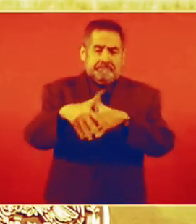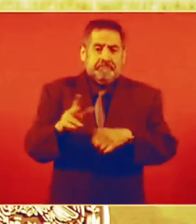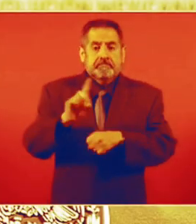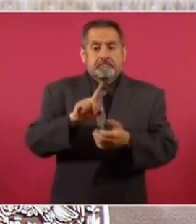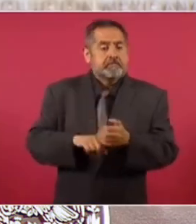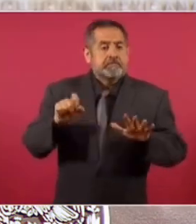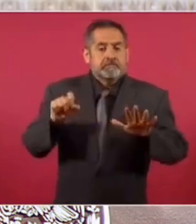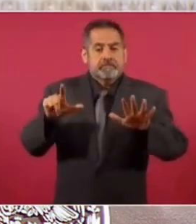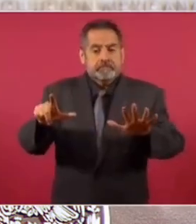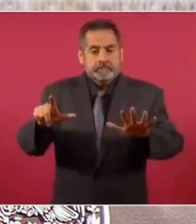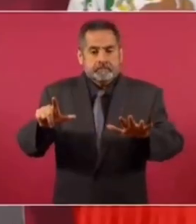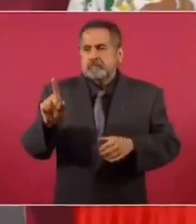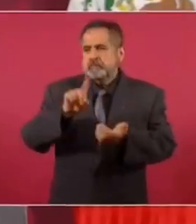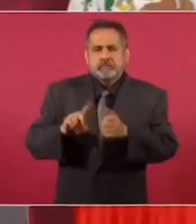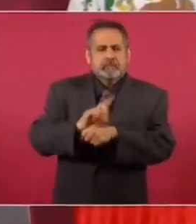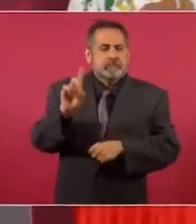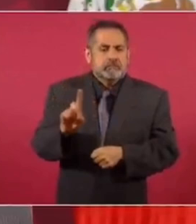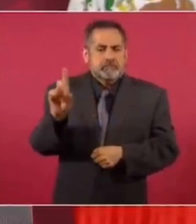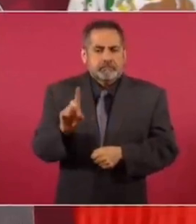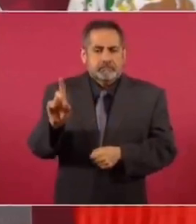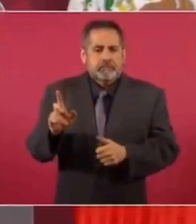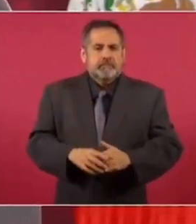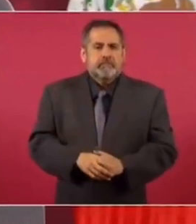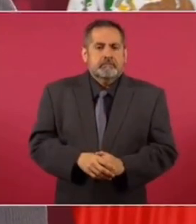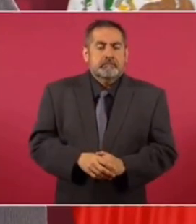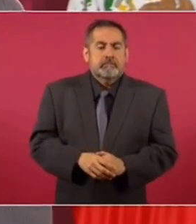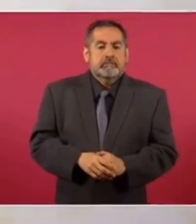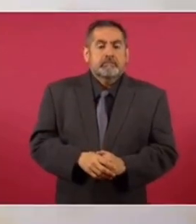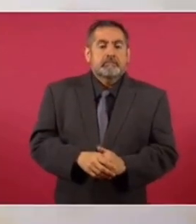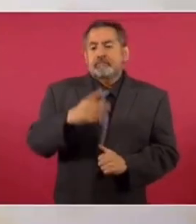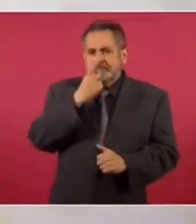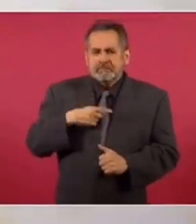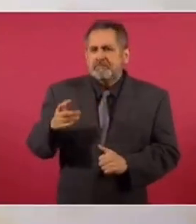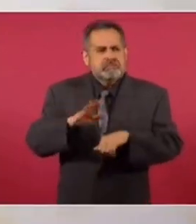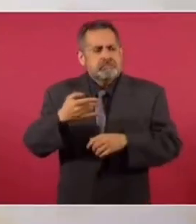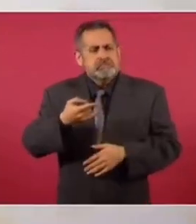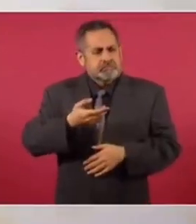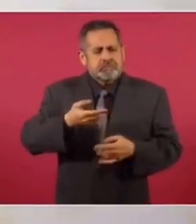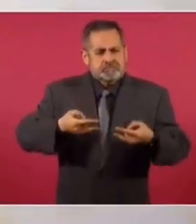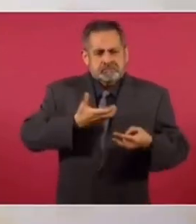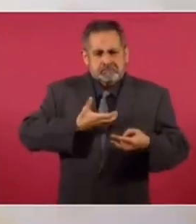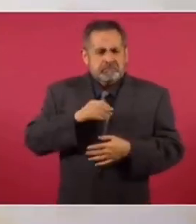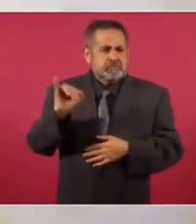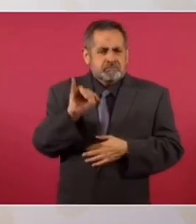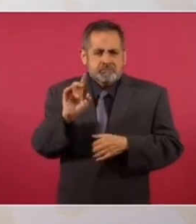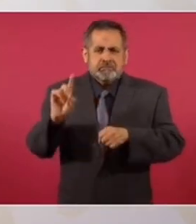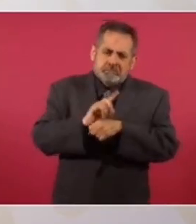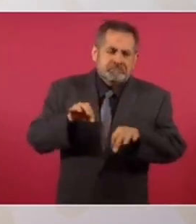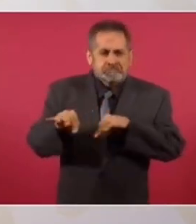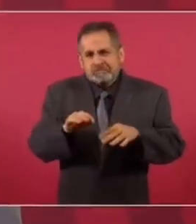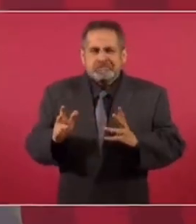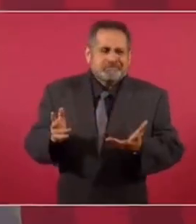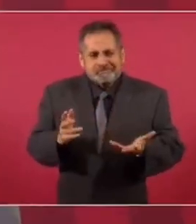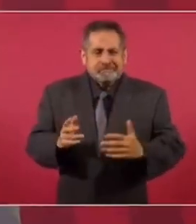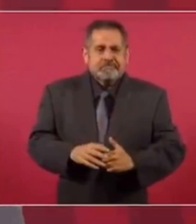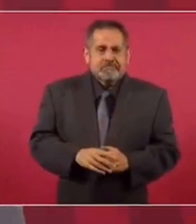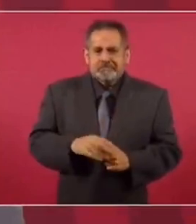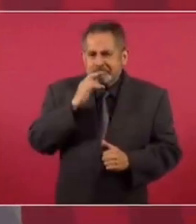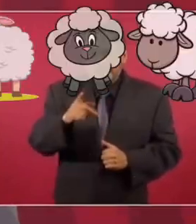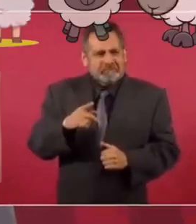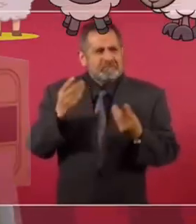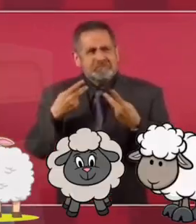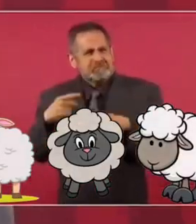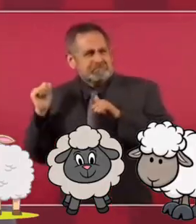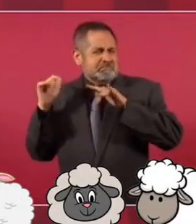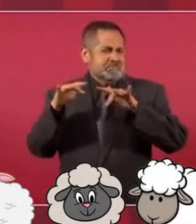el 27, un domingo, porque me plantearon, porque el Zócalo, el jueves decía laboral, queremos ir